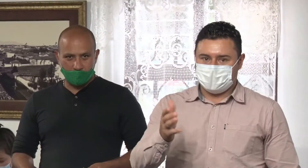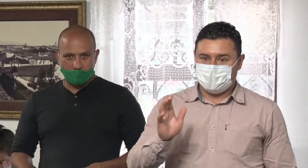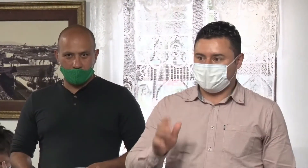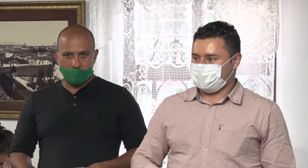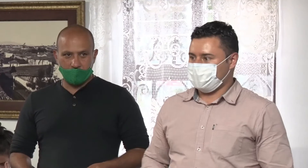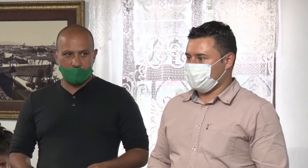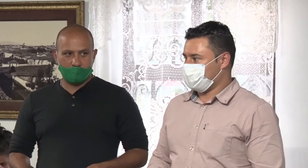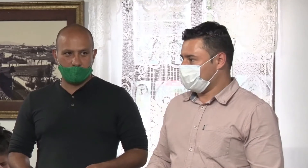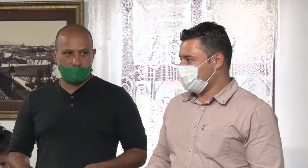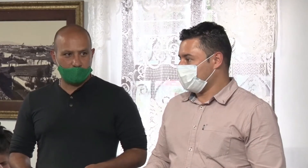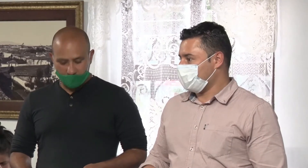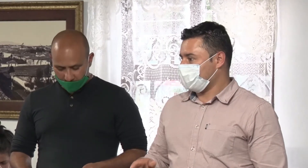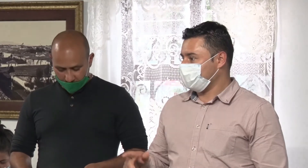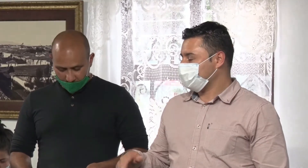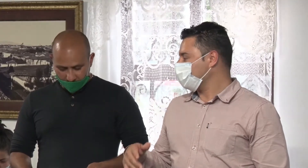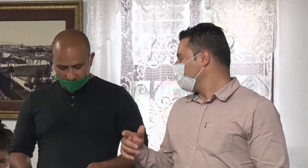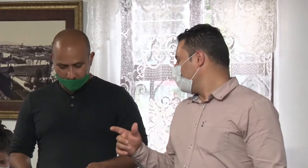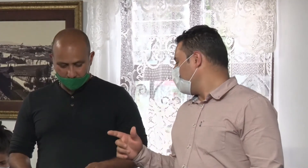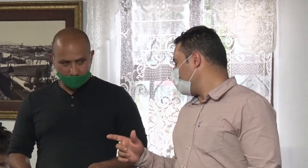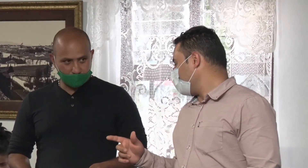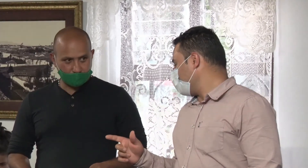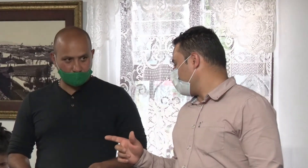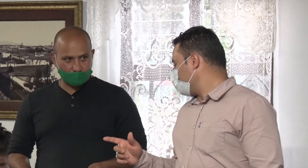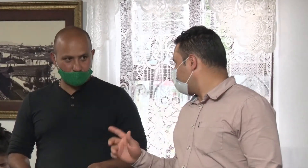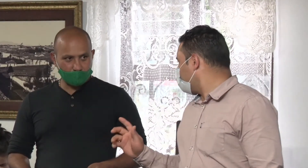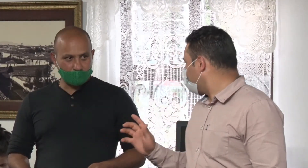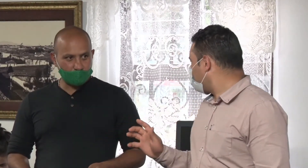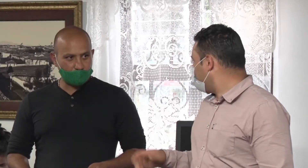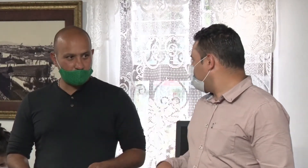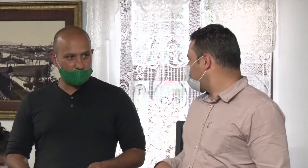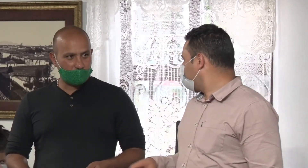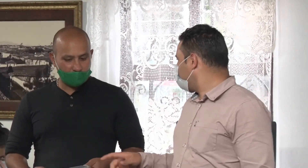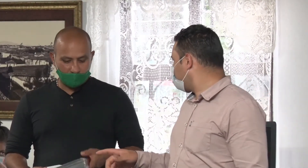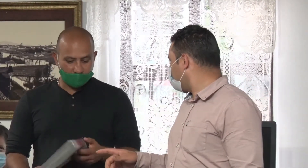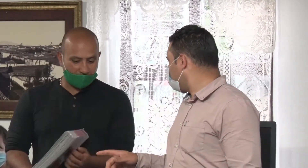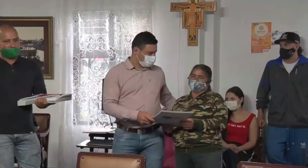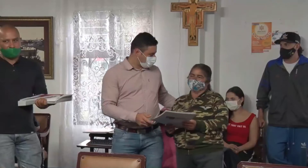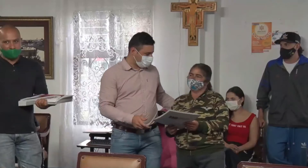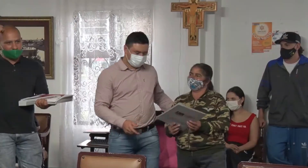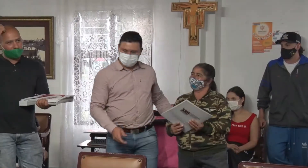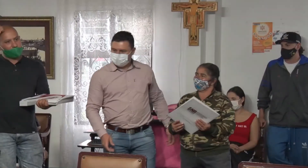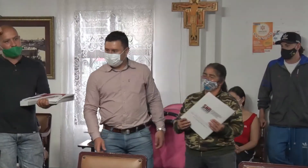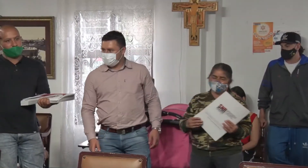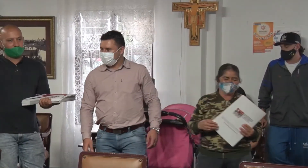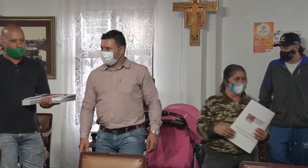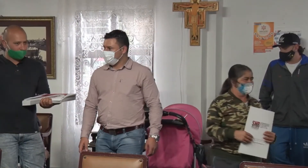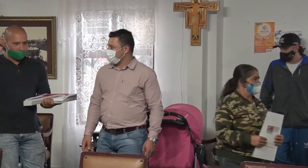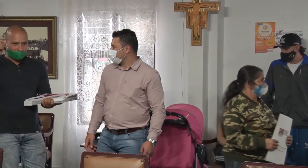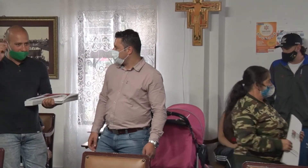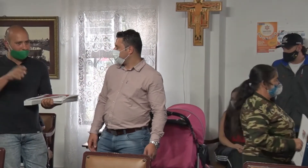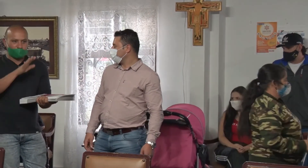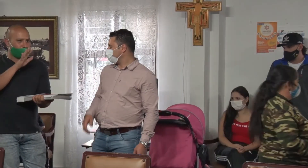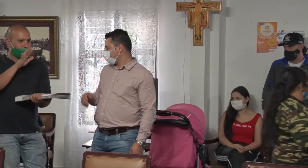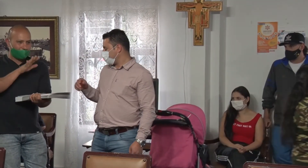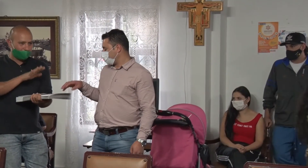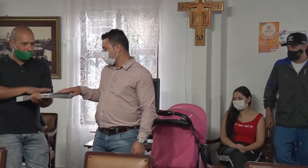más vulnerables de nuestro municipio, donde se formalizan y se le entregan escrituras a las familias que poseen predios baldíos o de